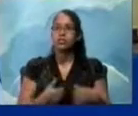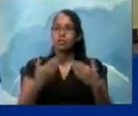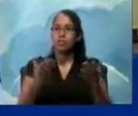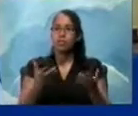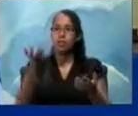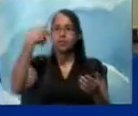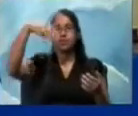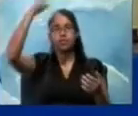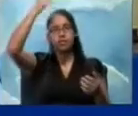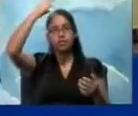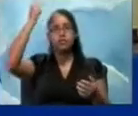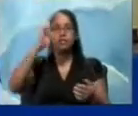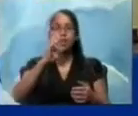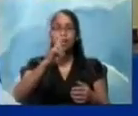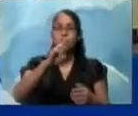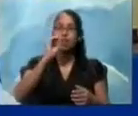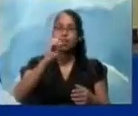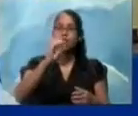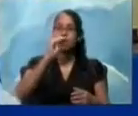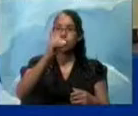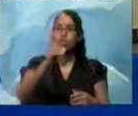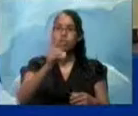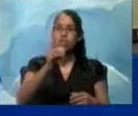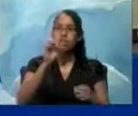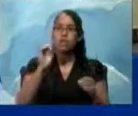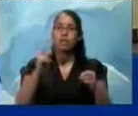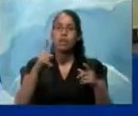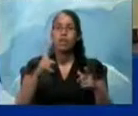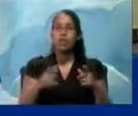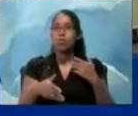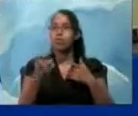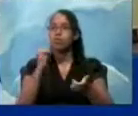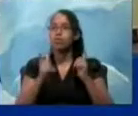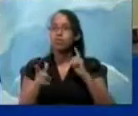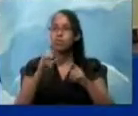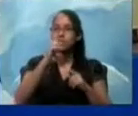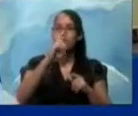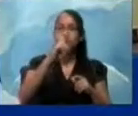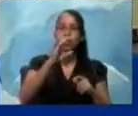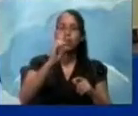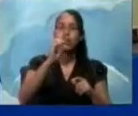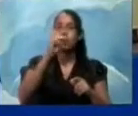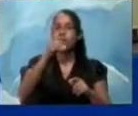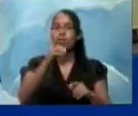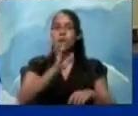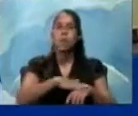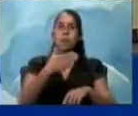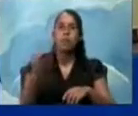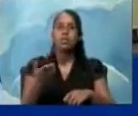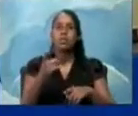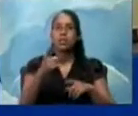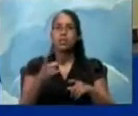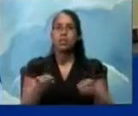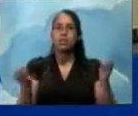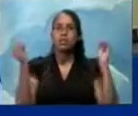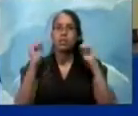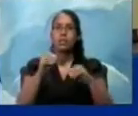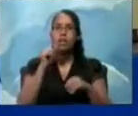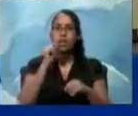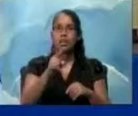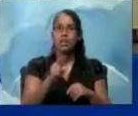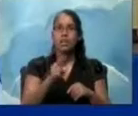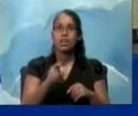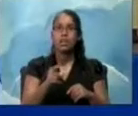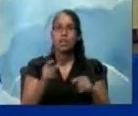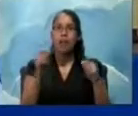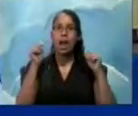rey Herodes, ni a un Herodes, porque os remití a él y he